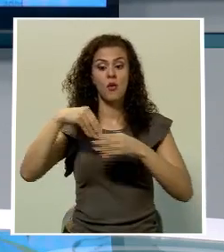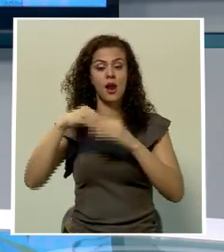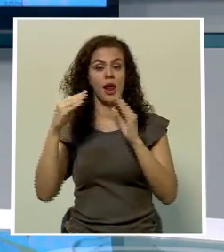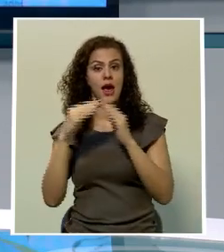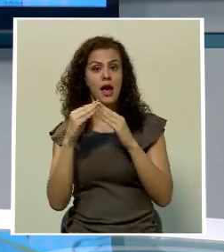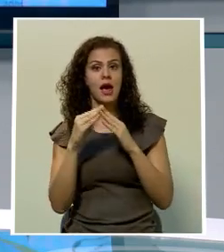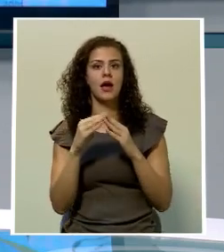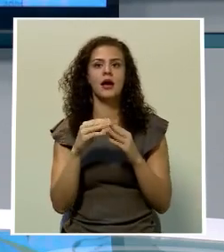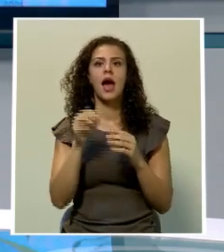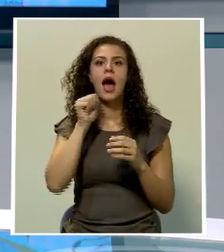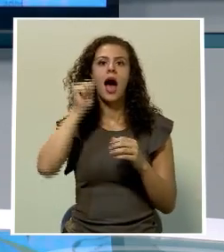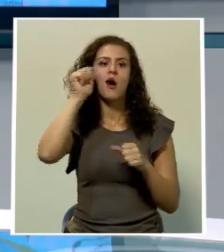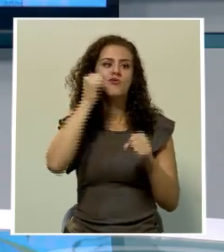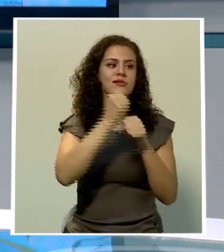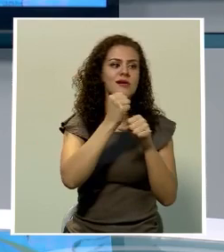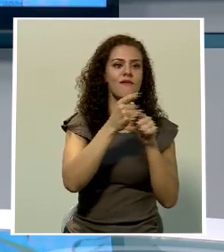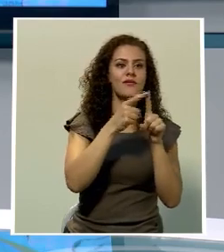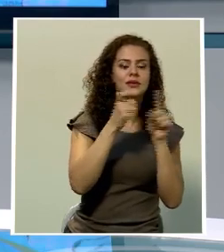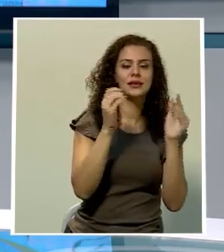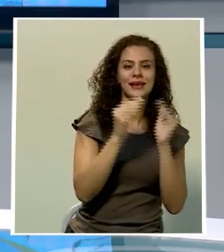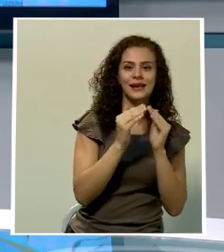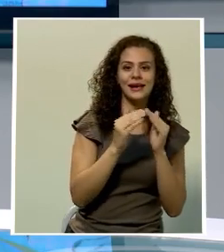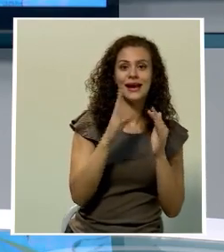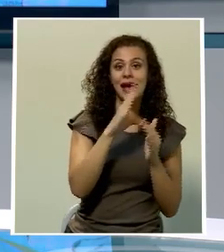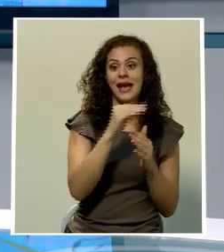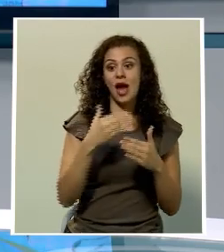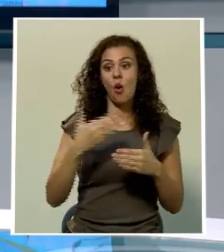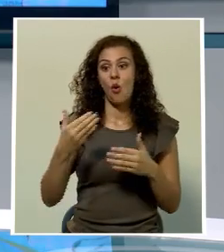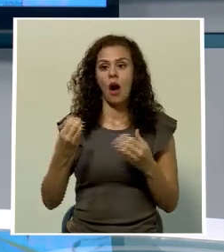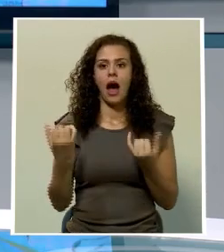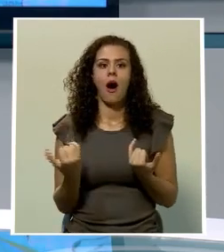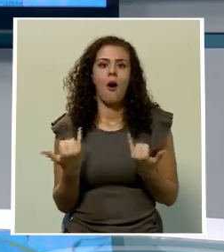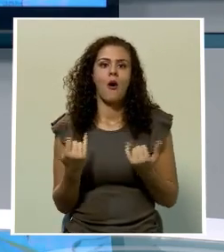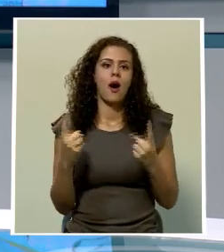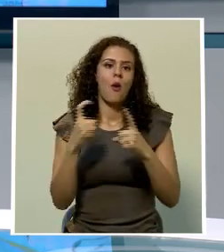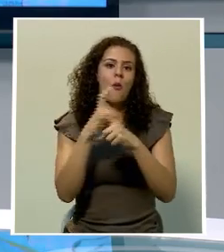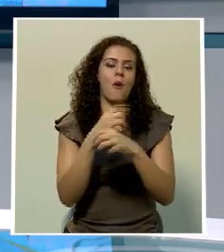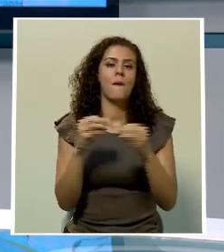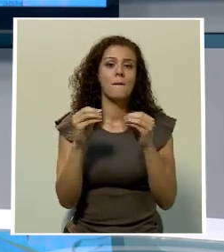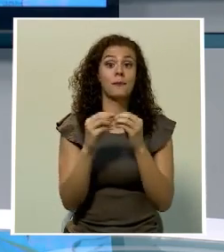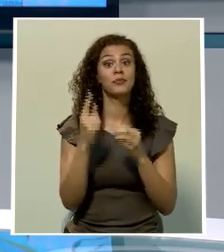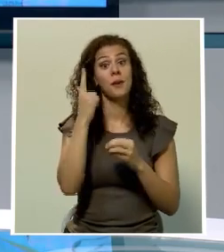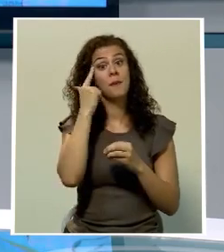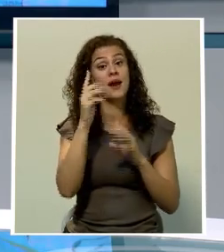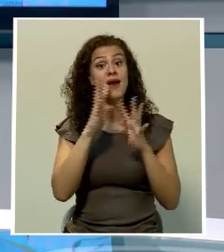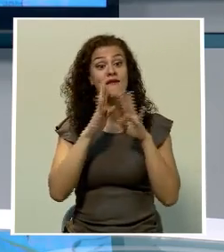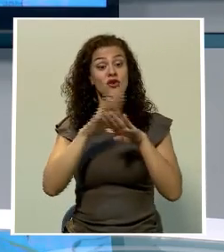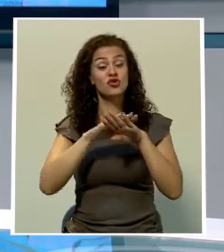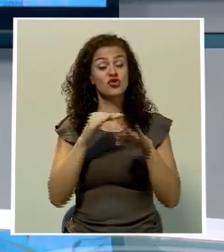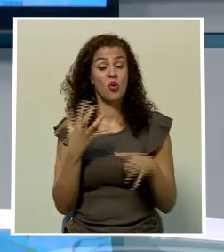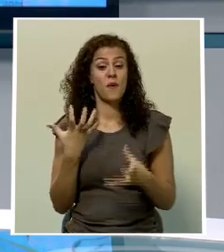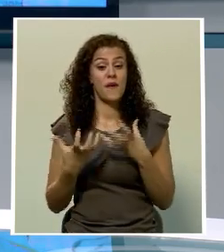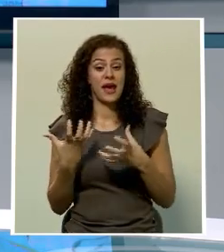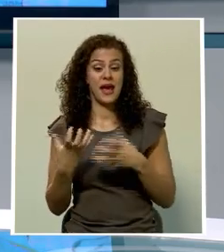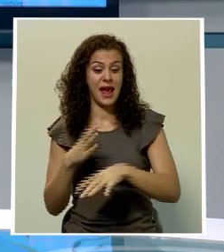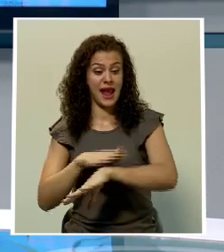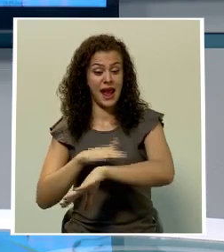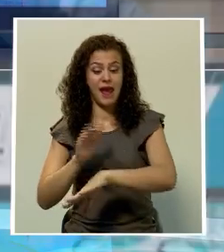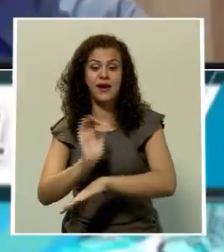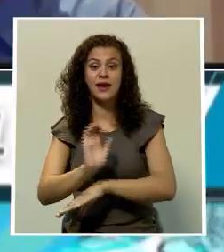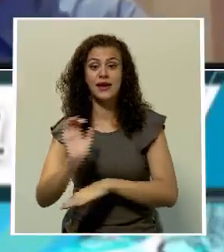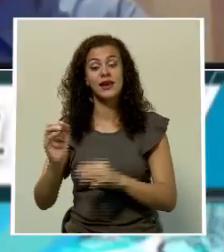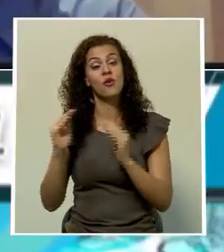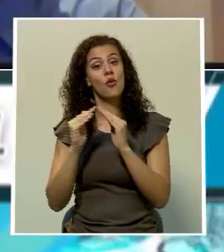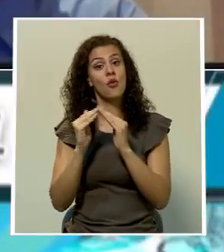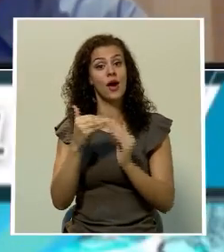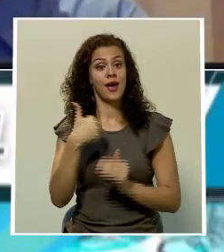adultos teletrabajando y las cosas se han complicado aún más. Para hablar sobre las quemaduras en niños en el